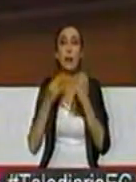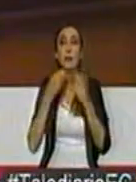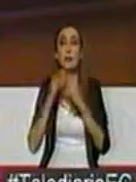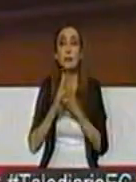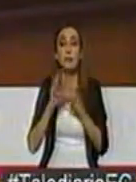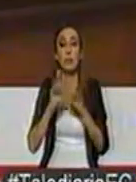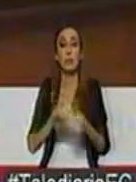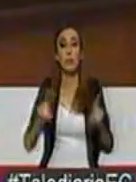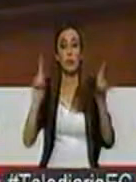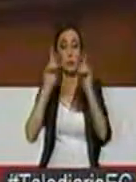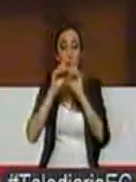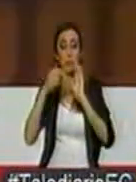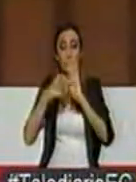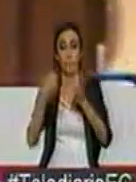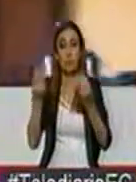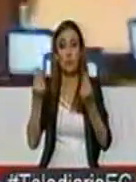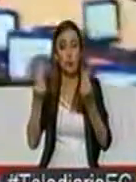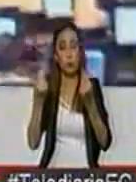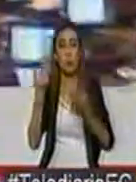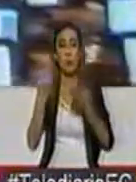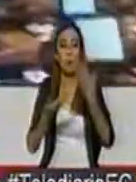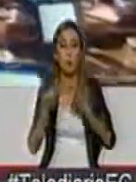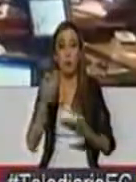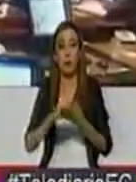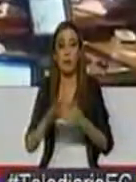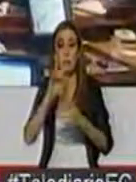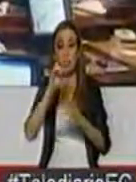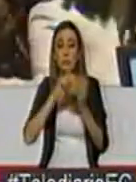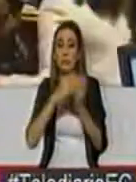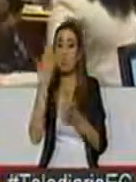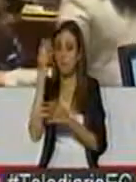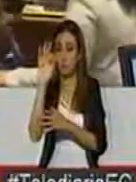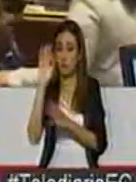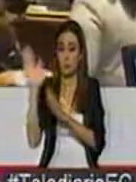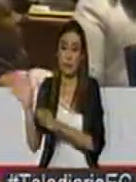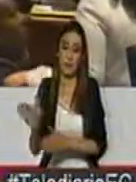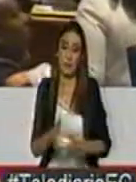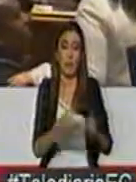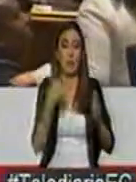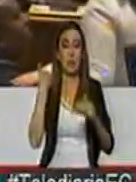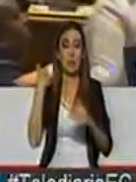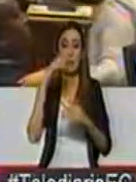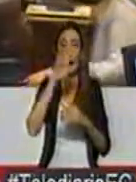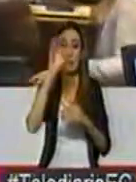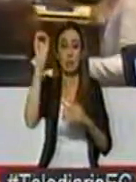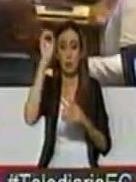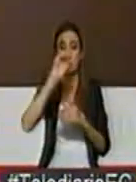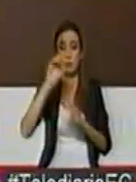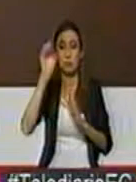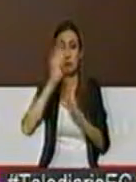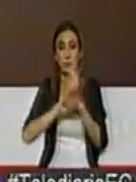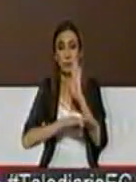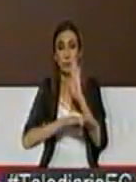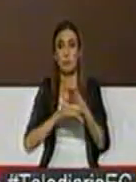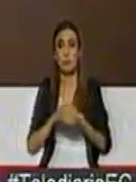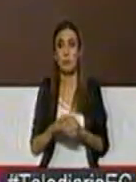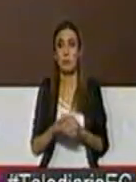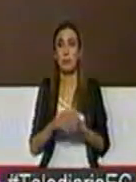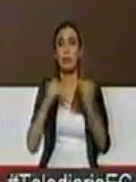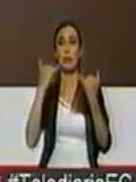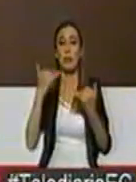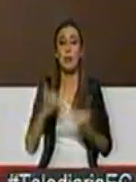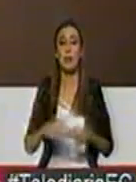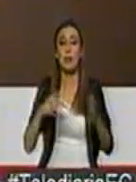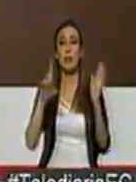determinados o impagos de este tributo correspondientes al 2019 tendrán una rebaja del 50%. Esta es una ley que